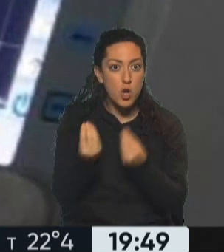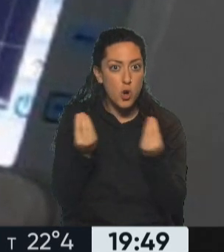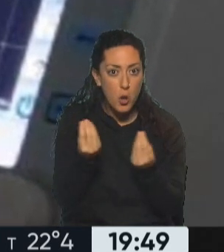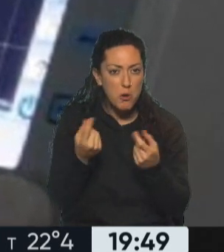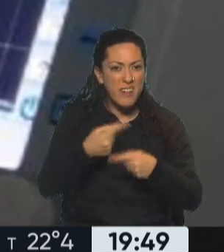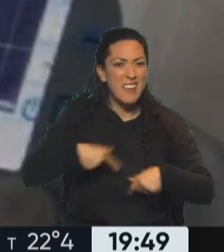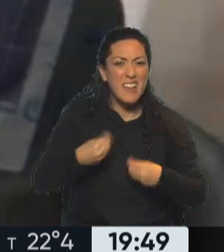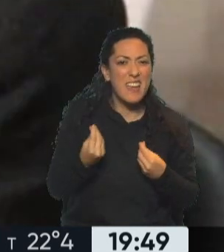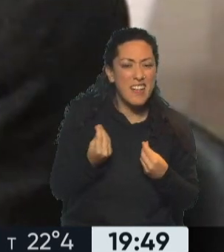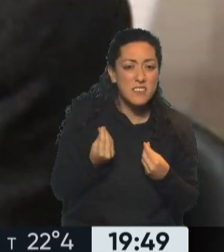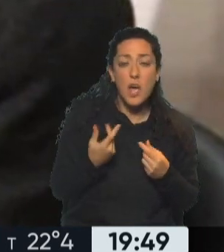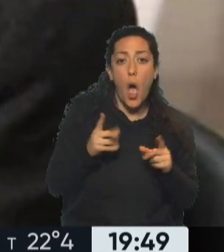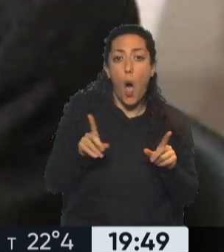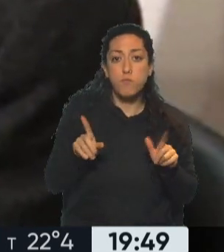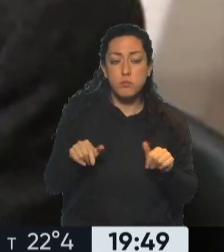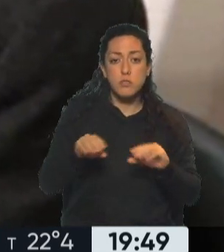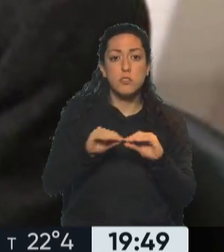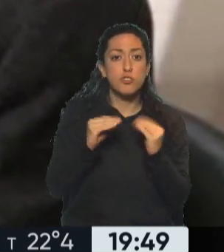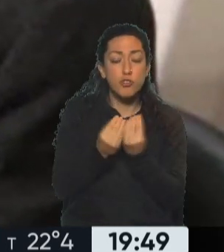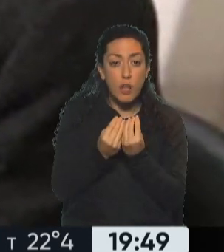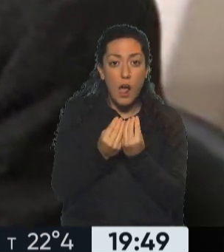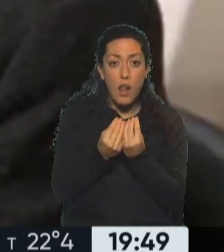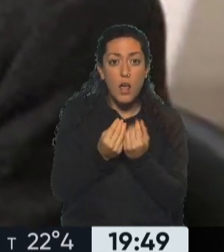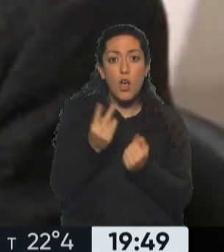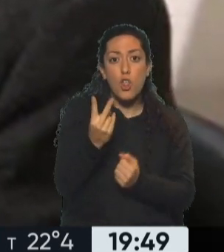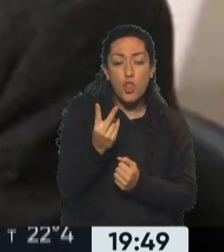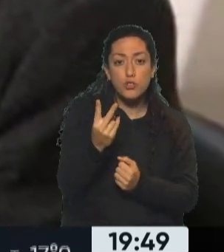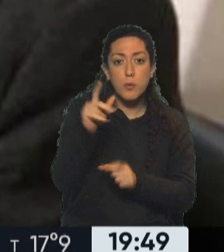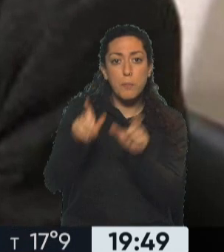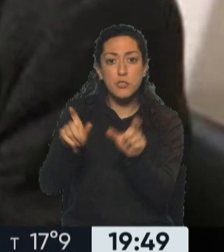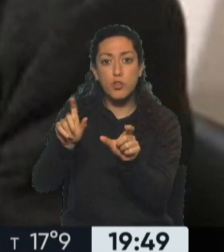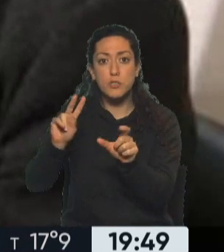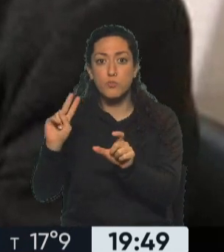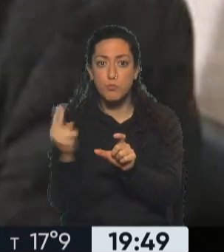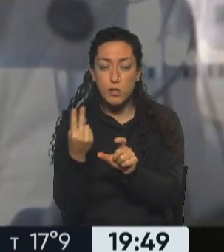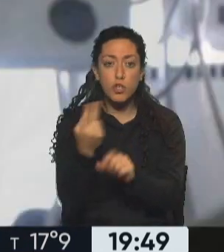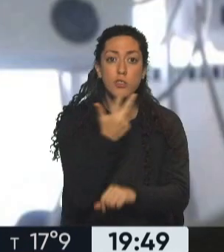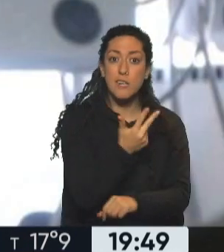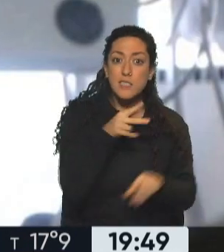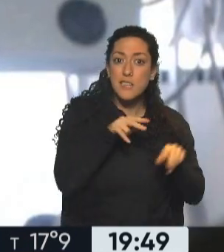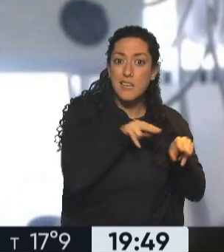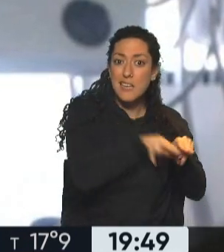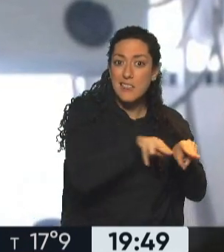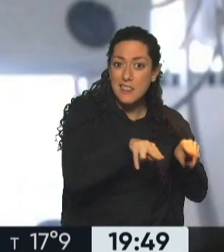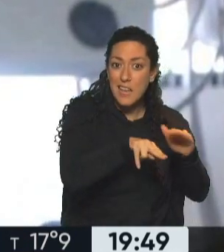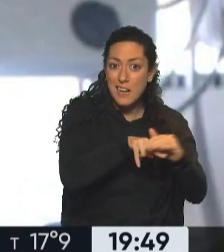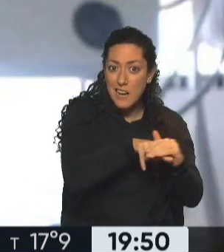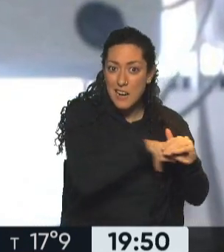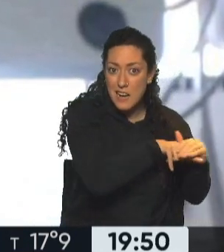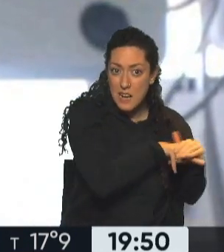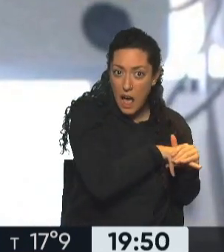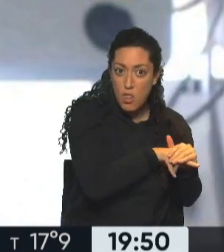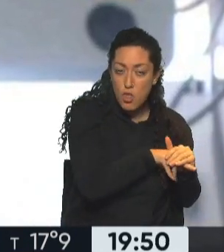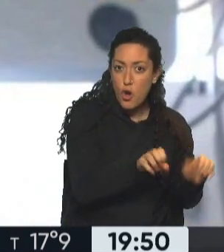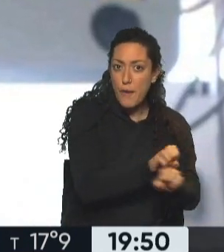Como consecuencia de este virus, murieron 2 y 3 personas permanecen internadas en grave estado. Una paciente que